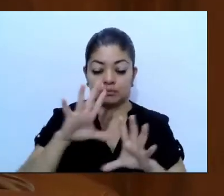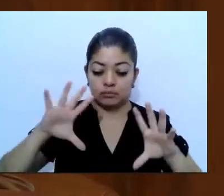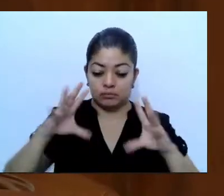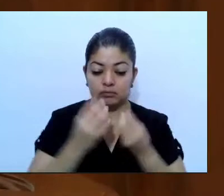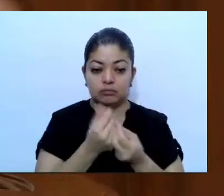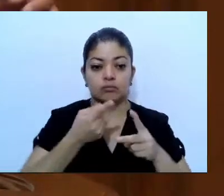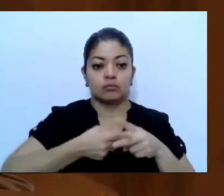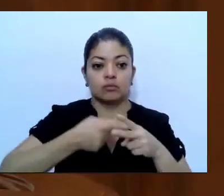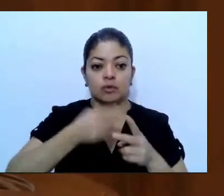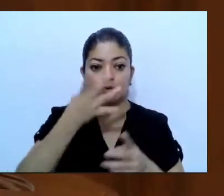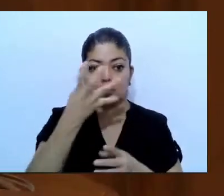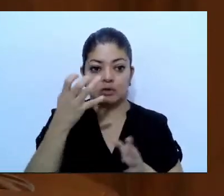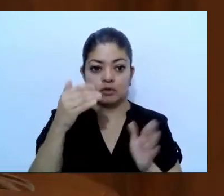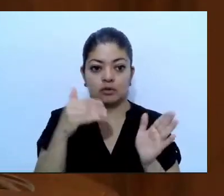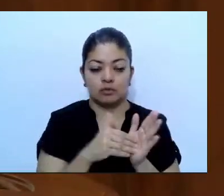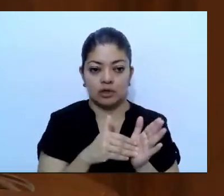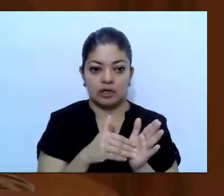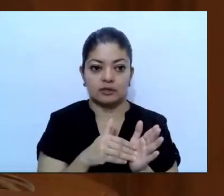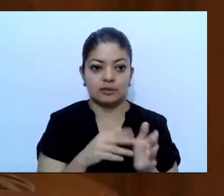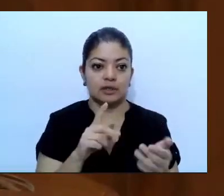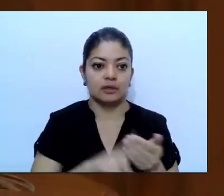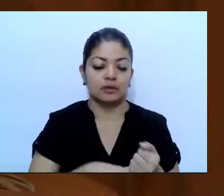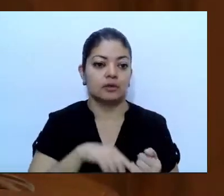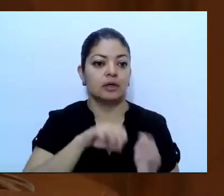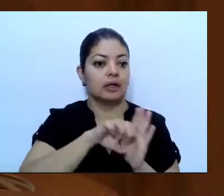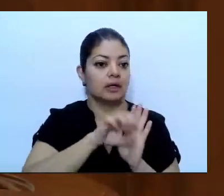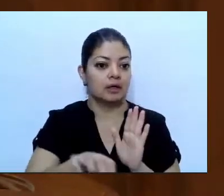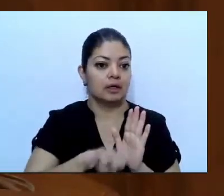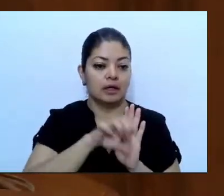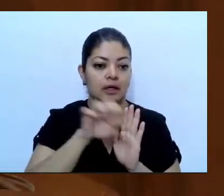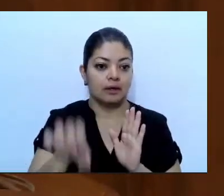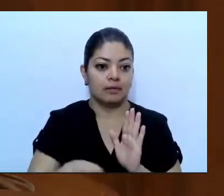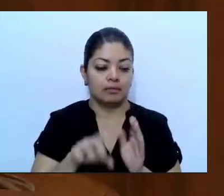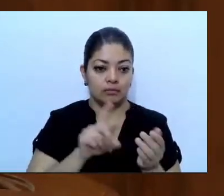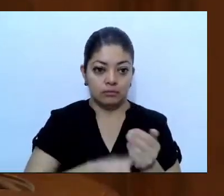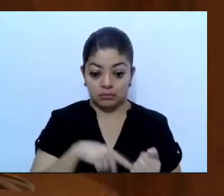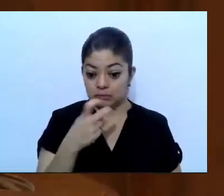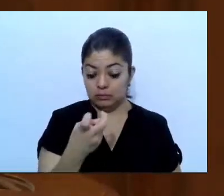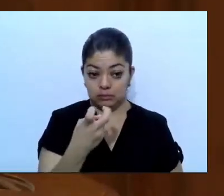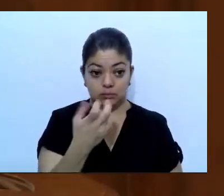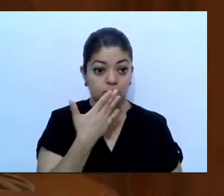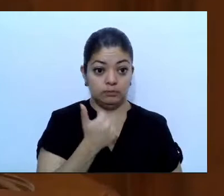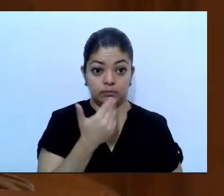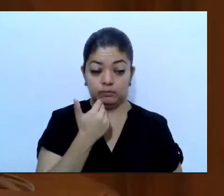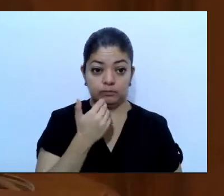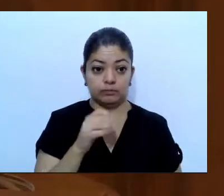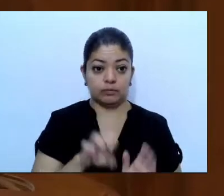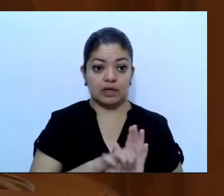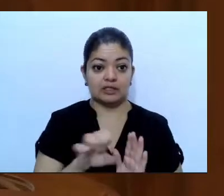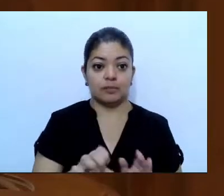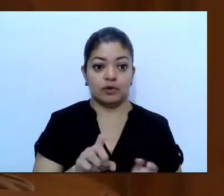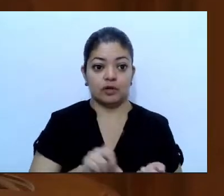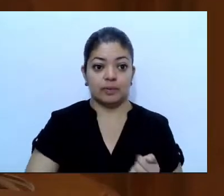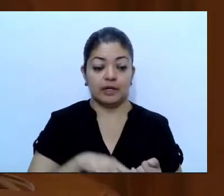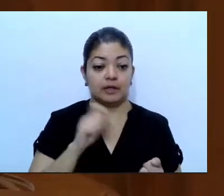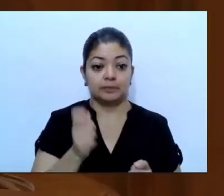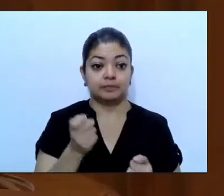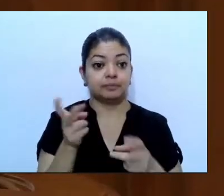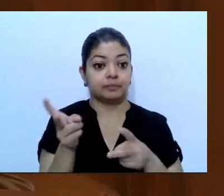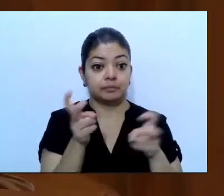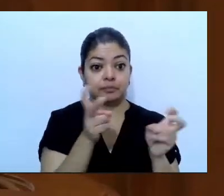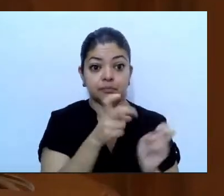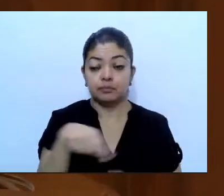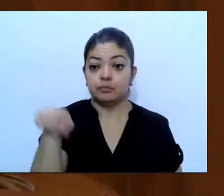pesos. Estos son algunos ejemplos. Sin embargo, no hay municipio que pueda decir aquí no han robado a nuestras